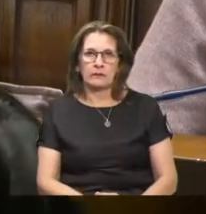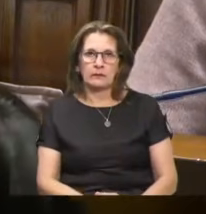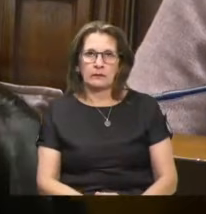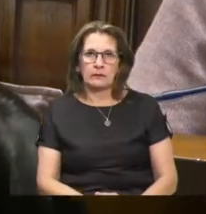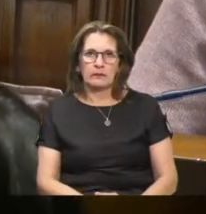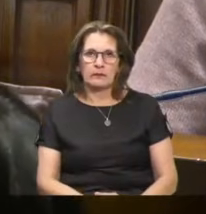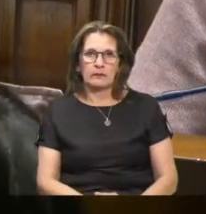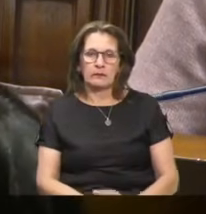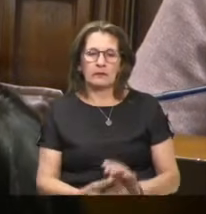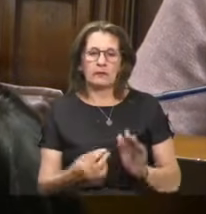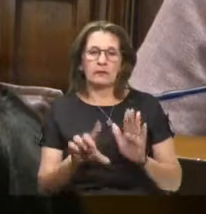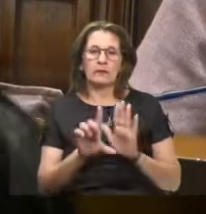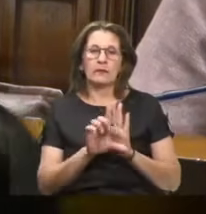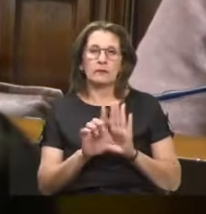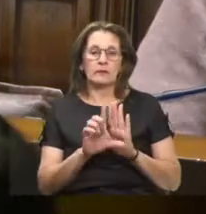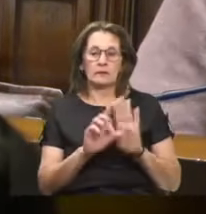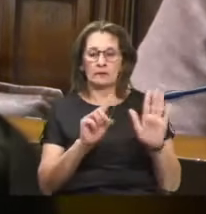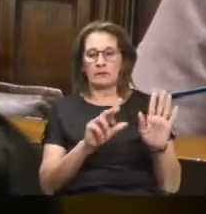de la Ley